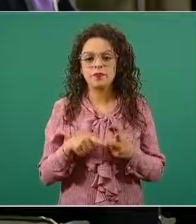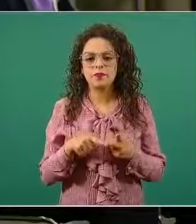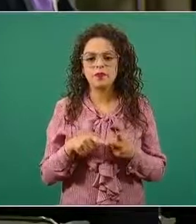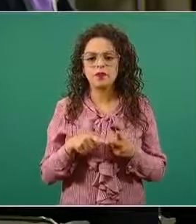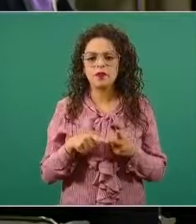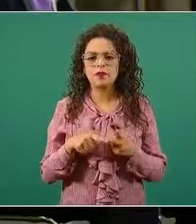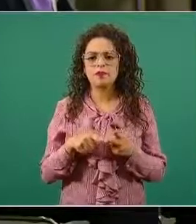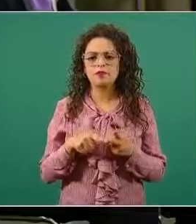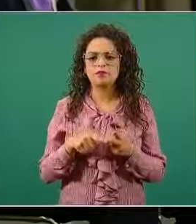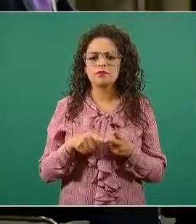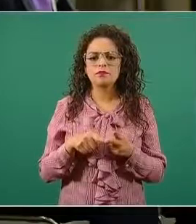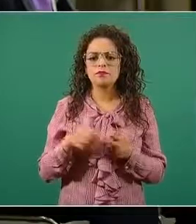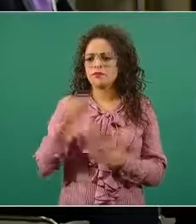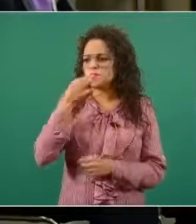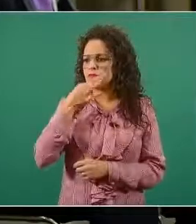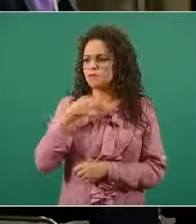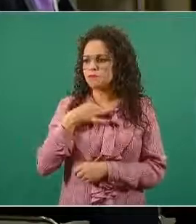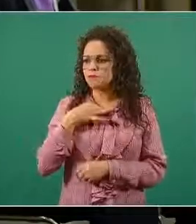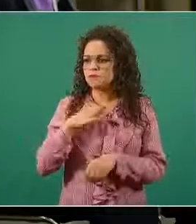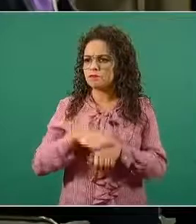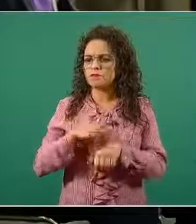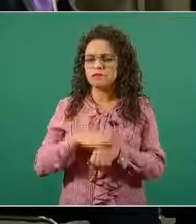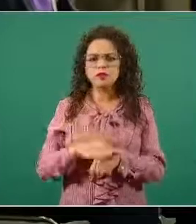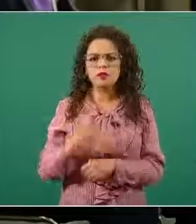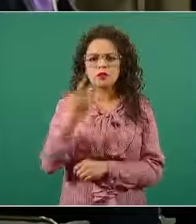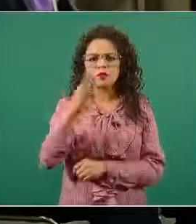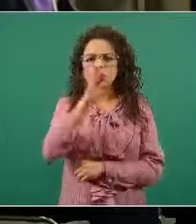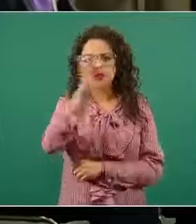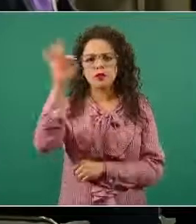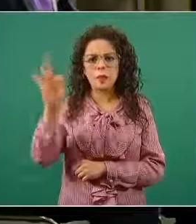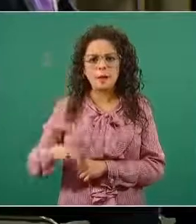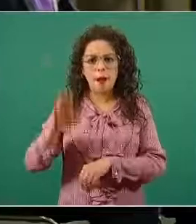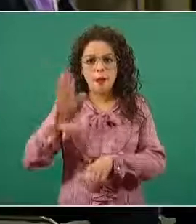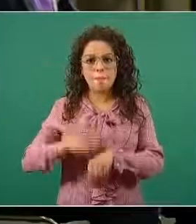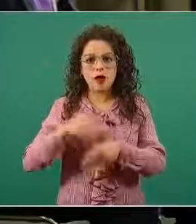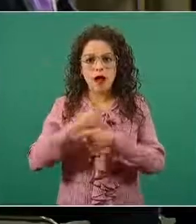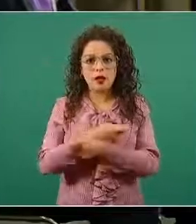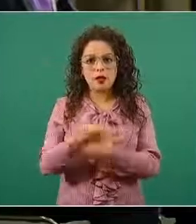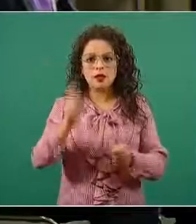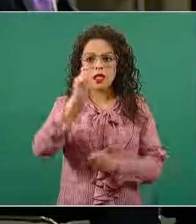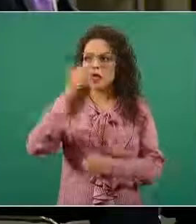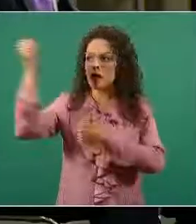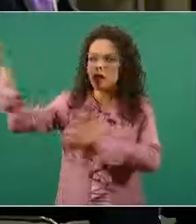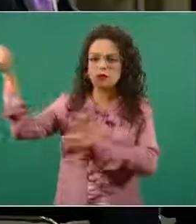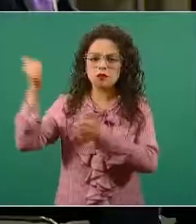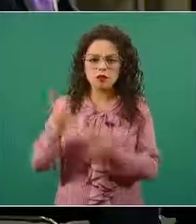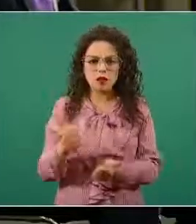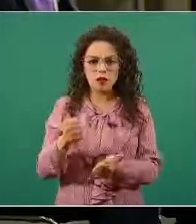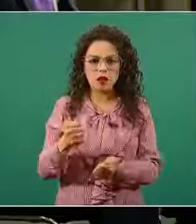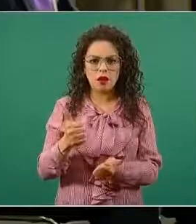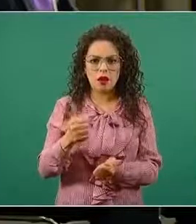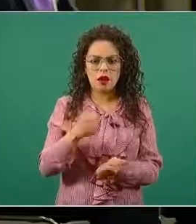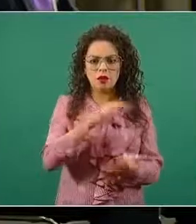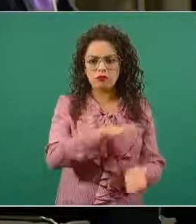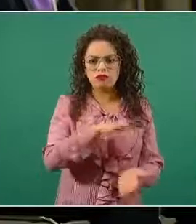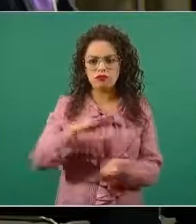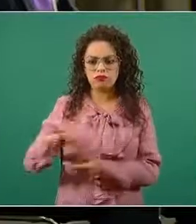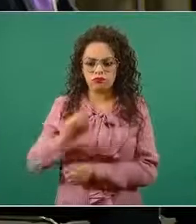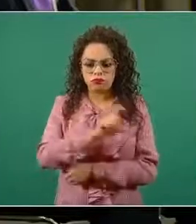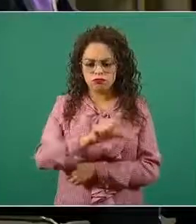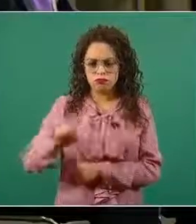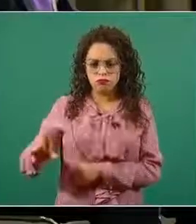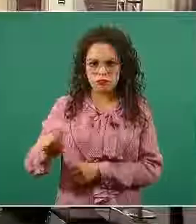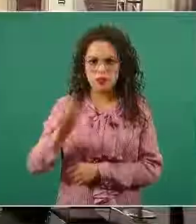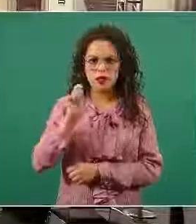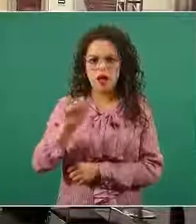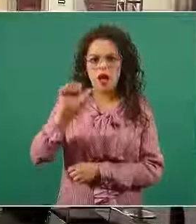aplicado más del 50% del lote que llegó de vacunas de AstraZeneca. Sin embargo, en la gráfica de aplicación